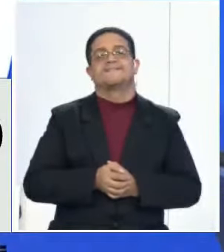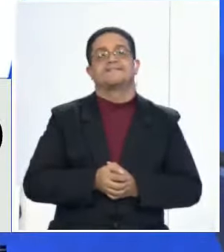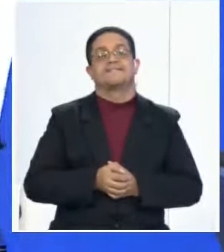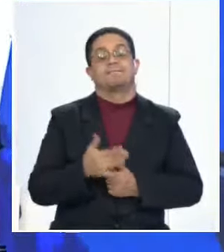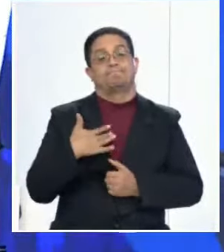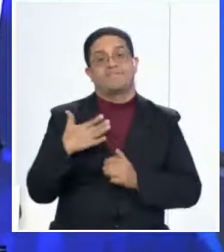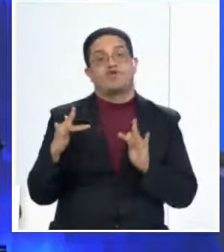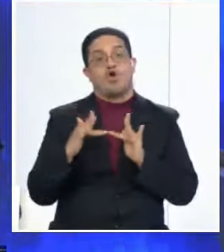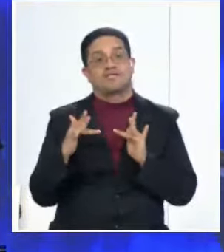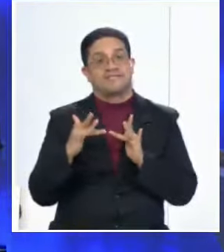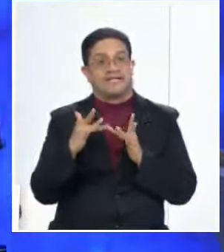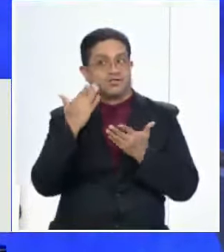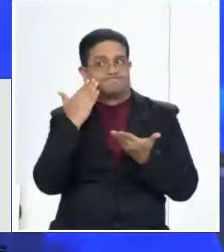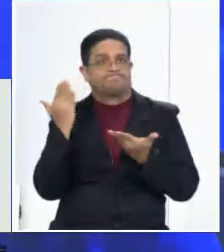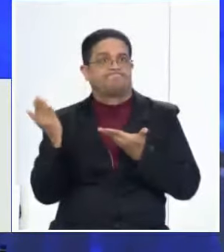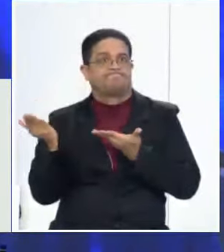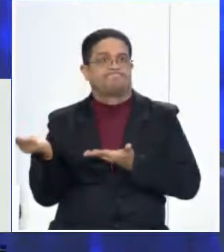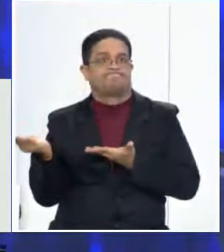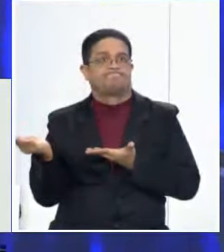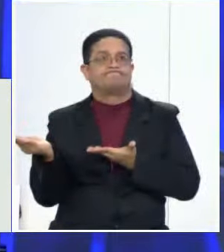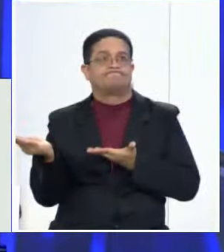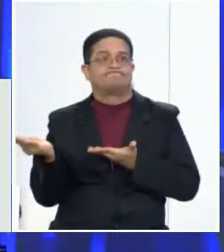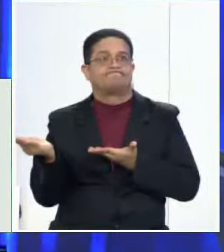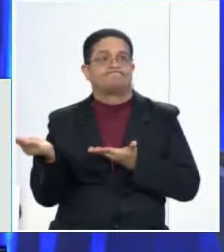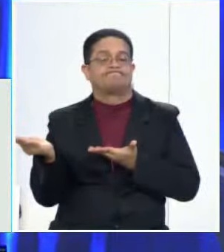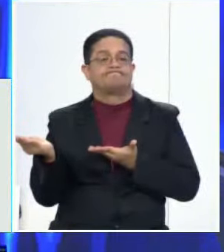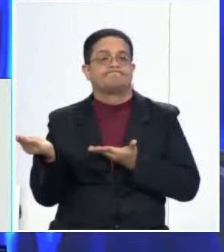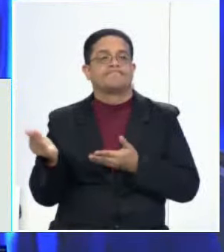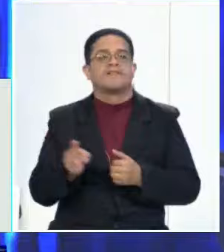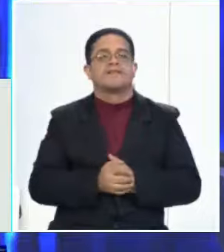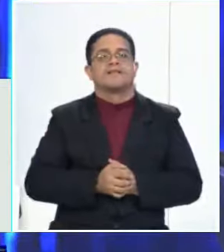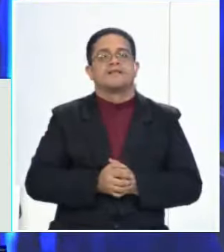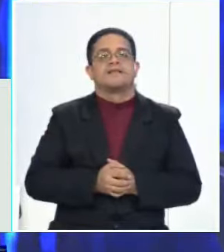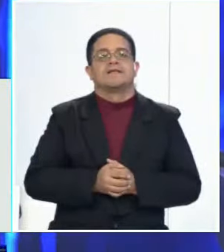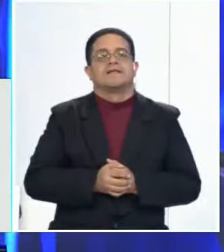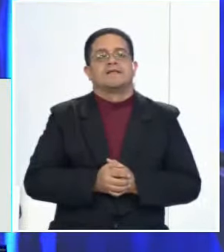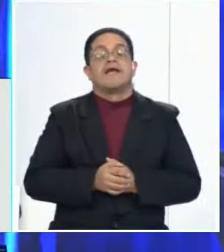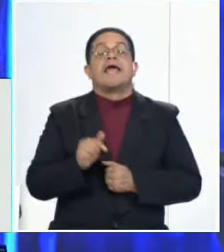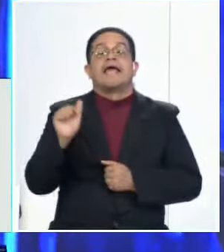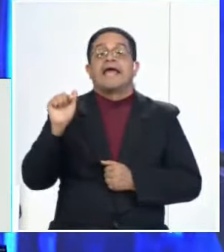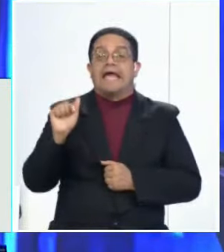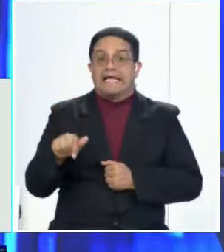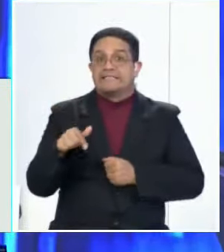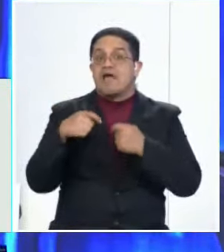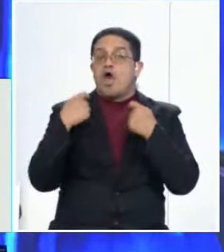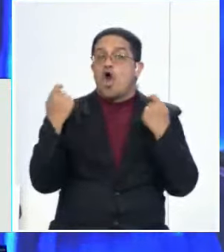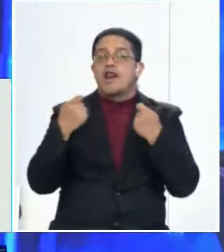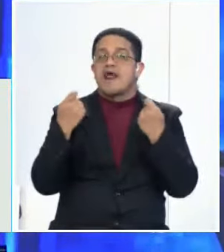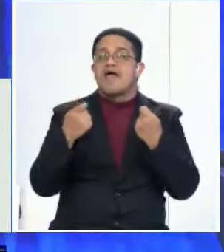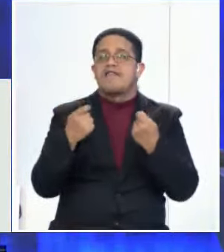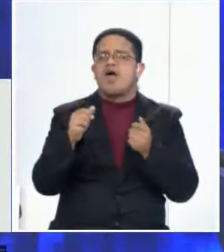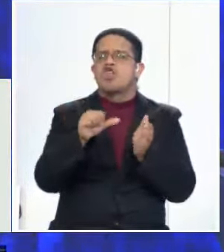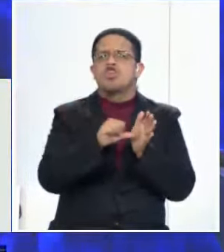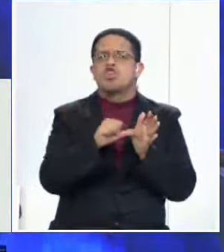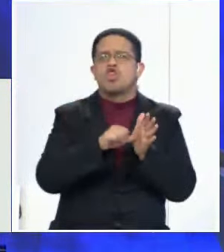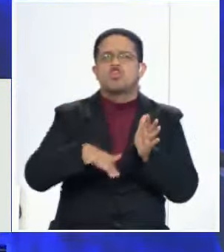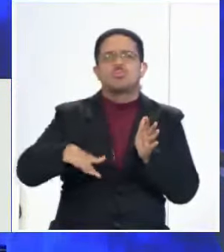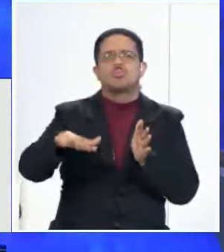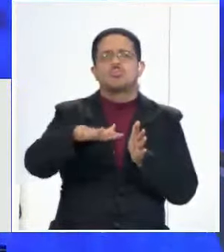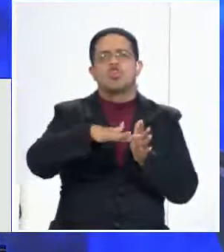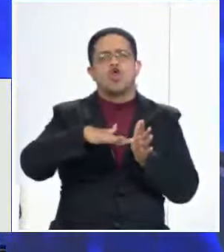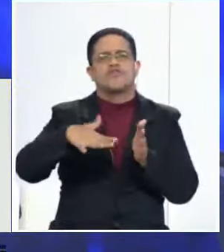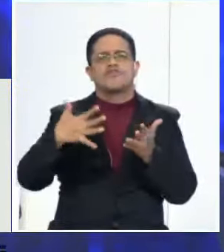redes son @eduyríos y @uroinnova. Esta jornada se llevará a cabo en el centro, en el complejo de